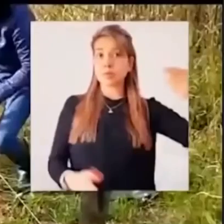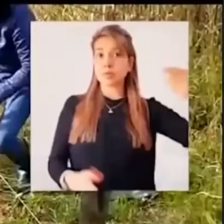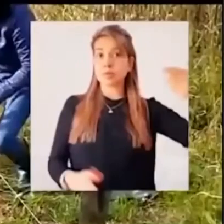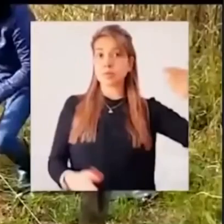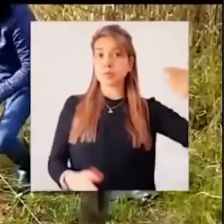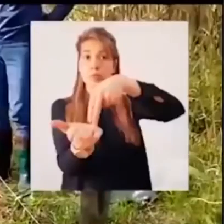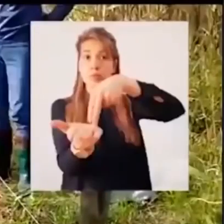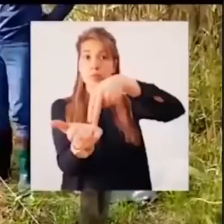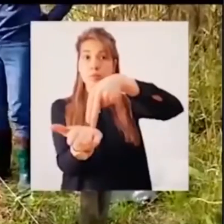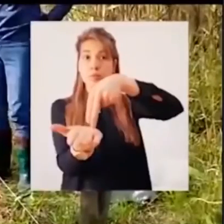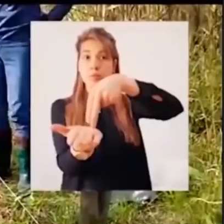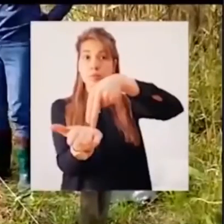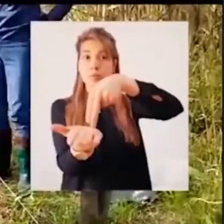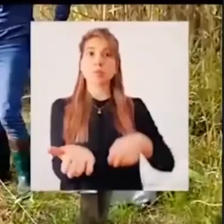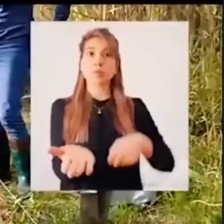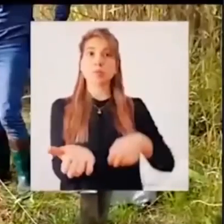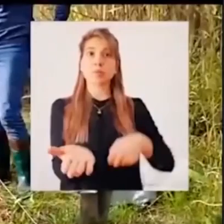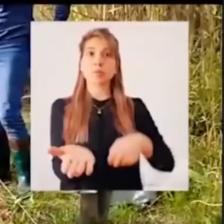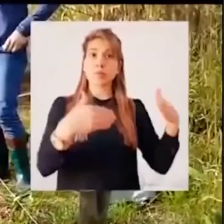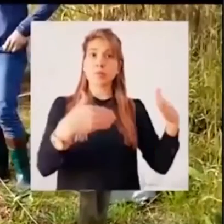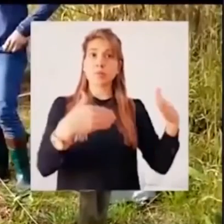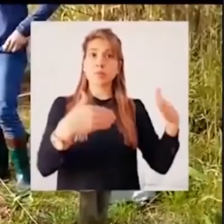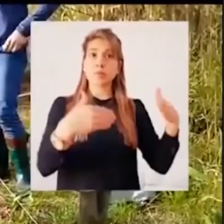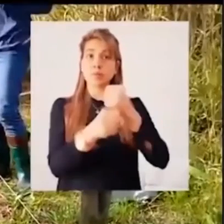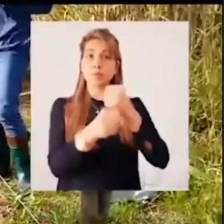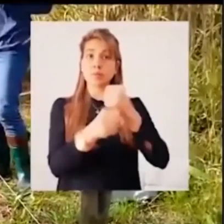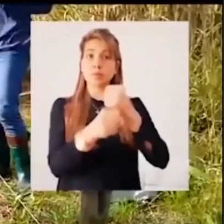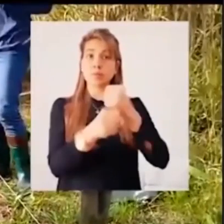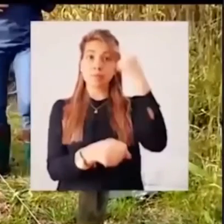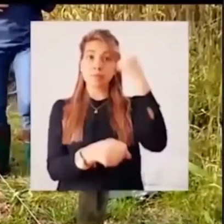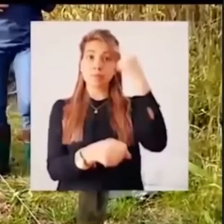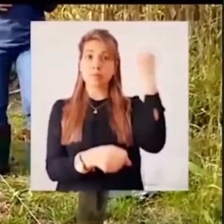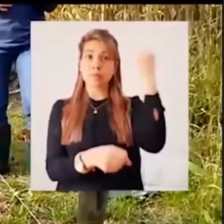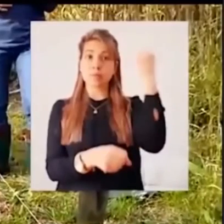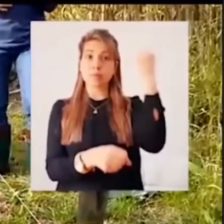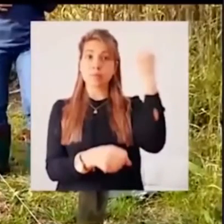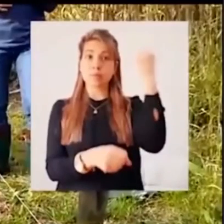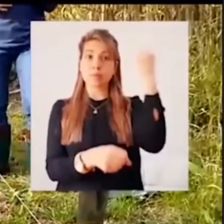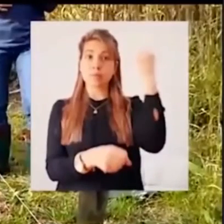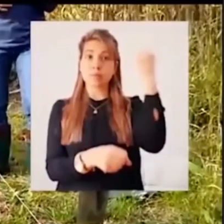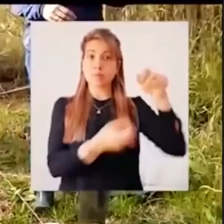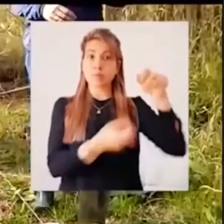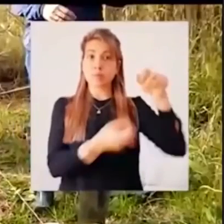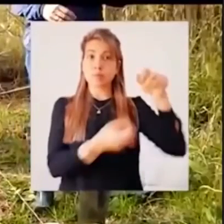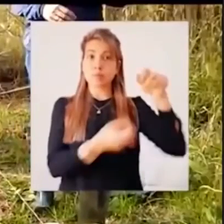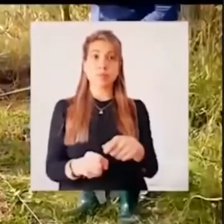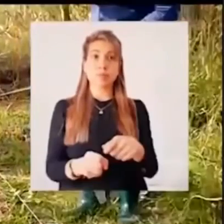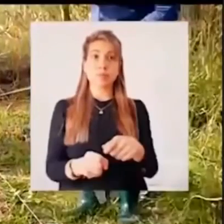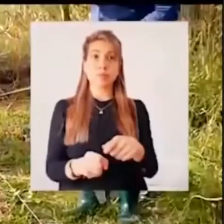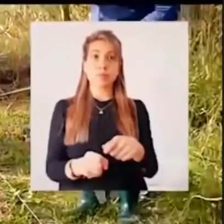trabajar solamente el área necesaria. Con pala afilada marcaremos la